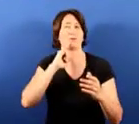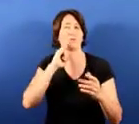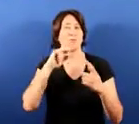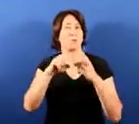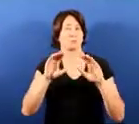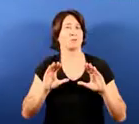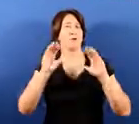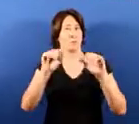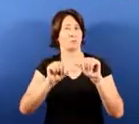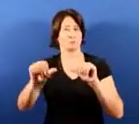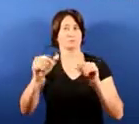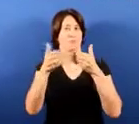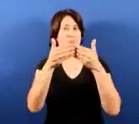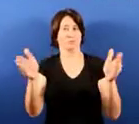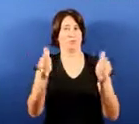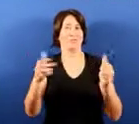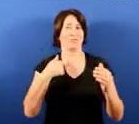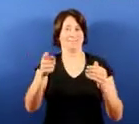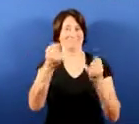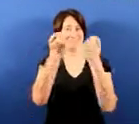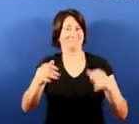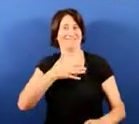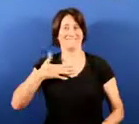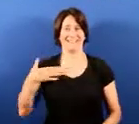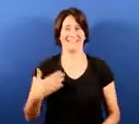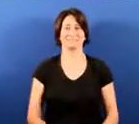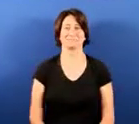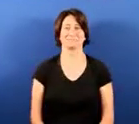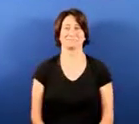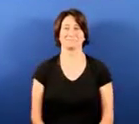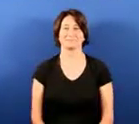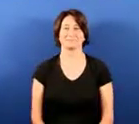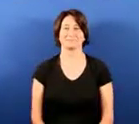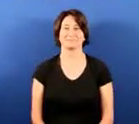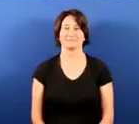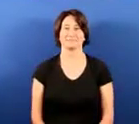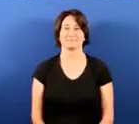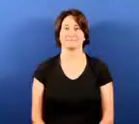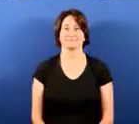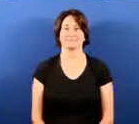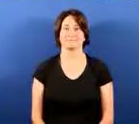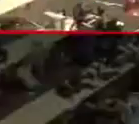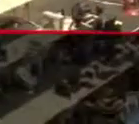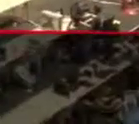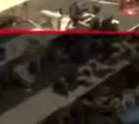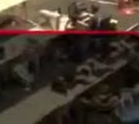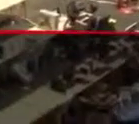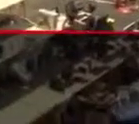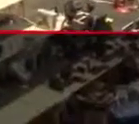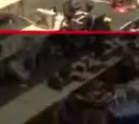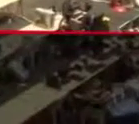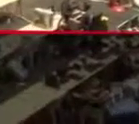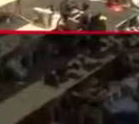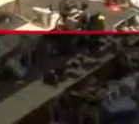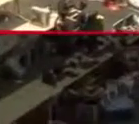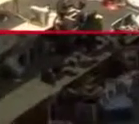euskera. Asimismo, Euskal Twitron es la única máquina en el mundo capaz de producir tweetcorns, un material energético y